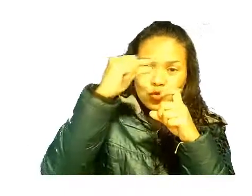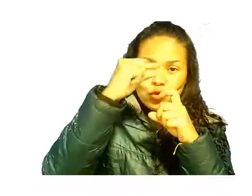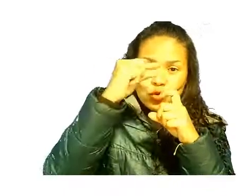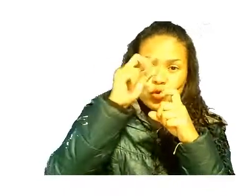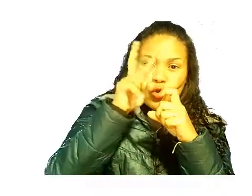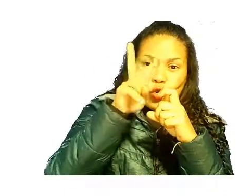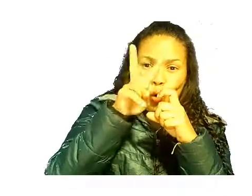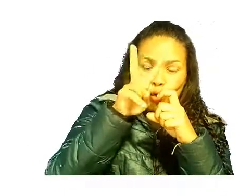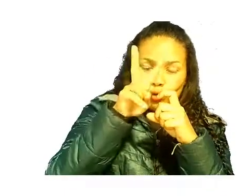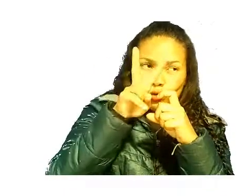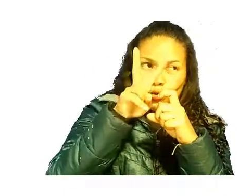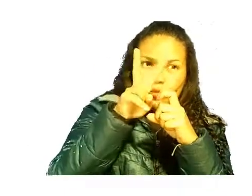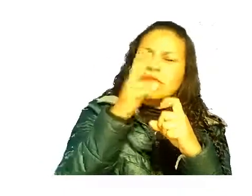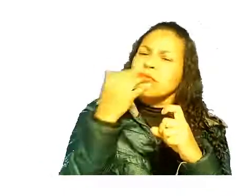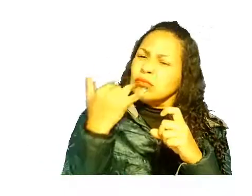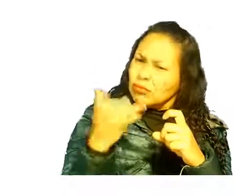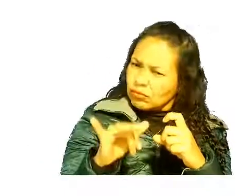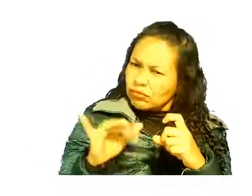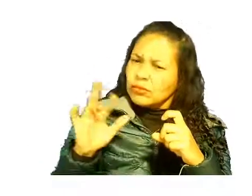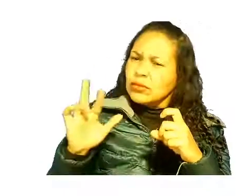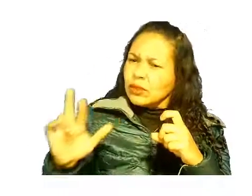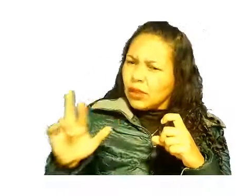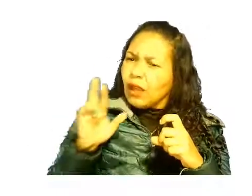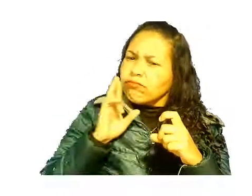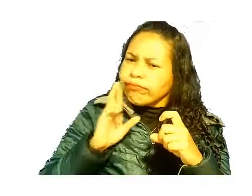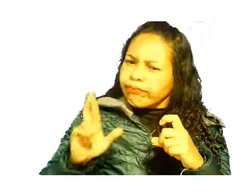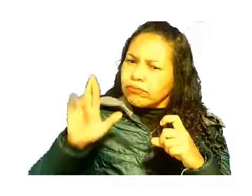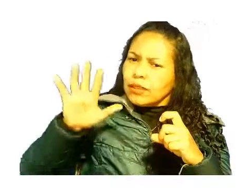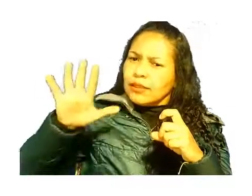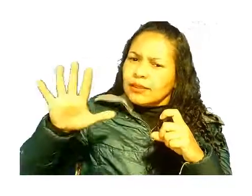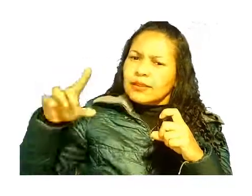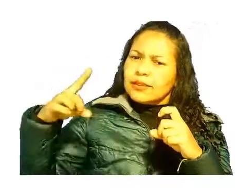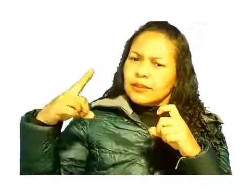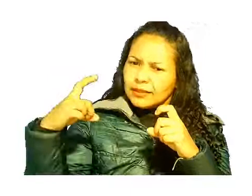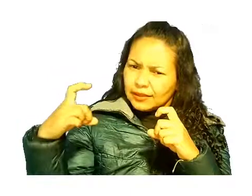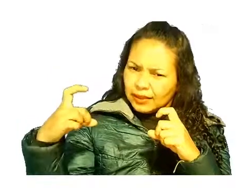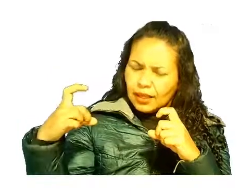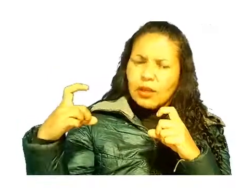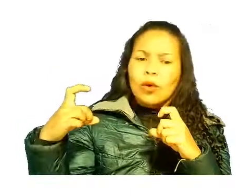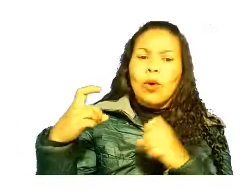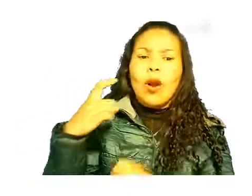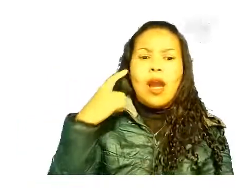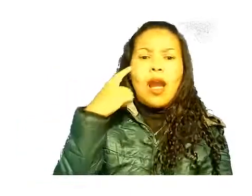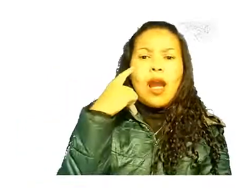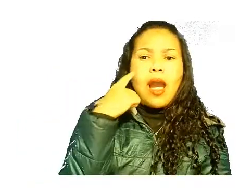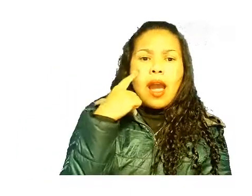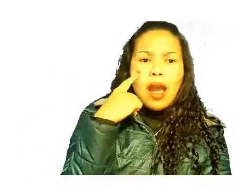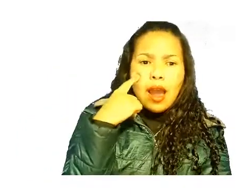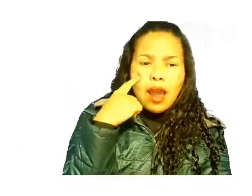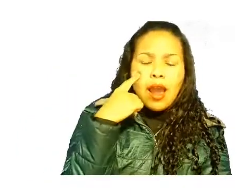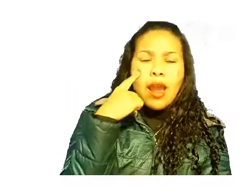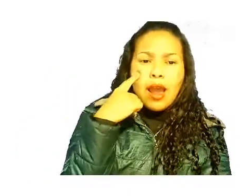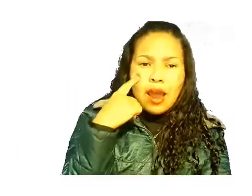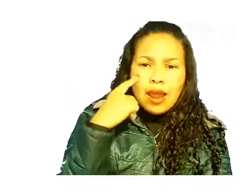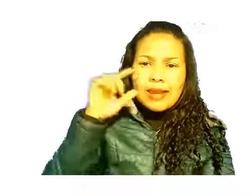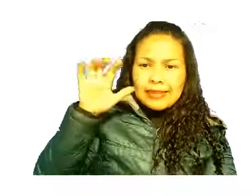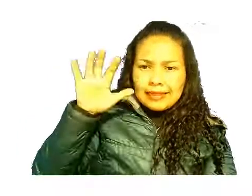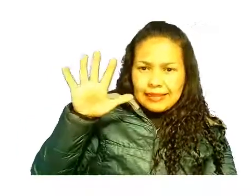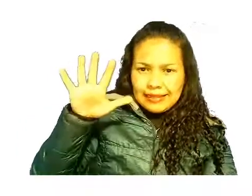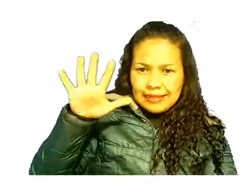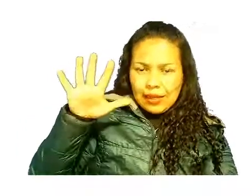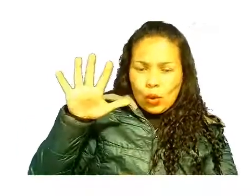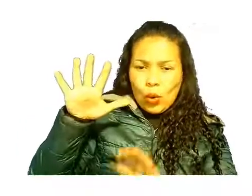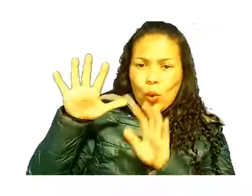es 20x cuadrado, pero ya tenemos 5x. Si nosotros observamos en la imagen, tenemos 5